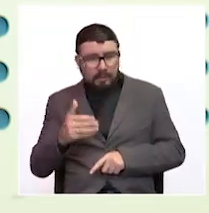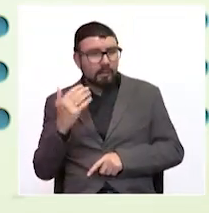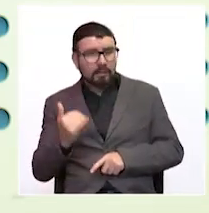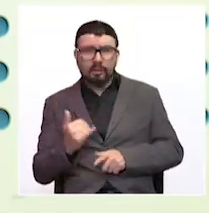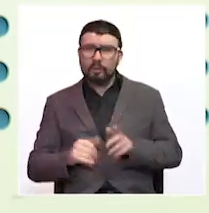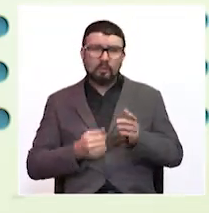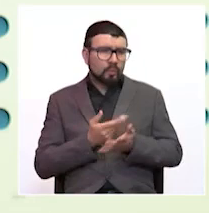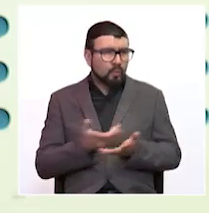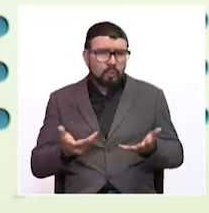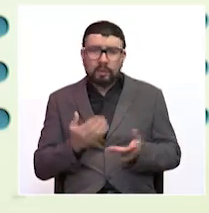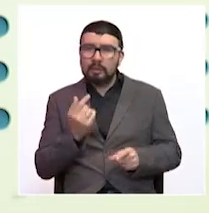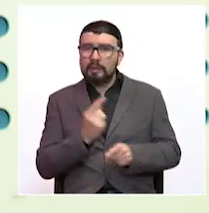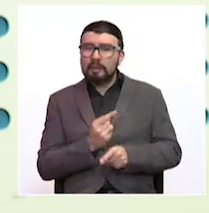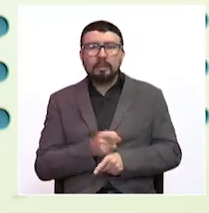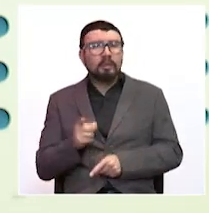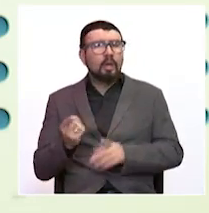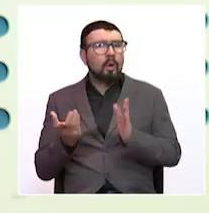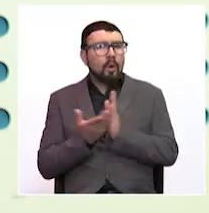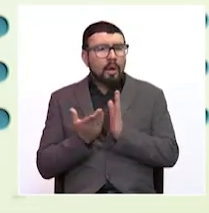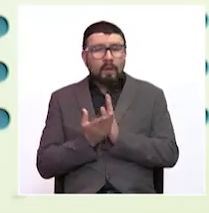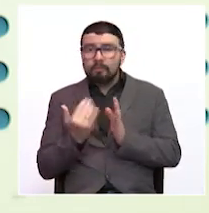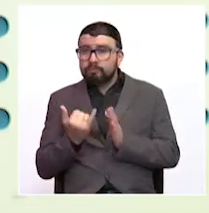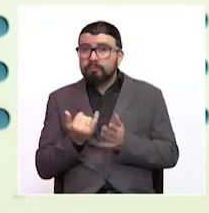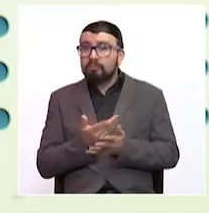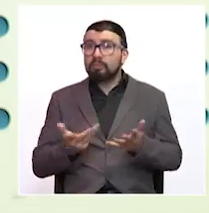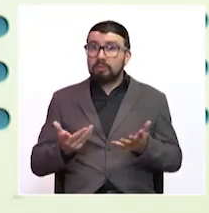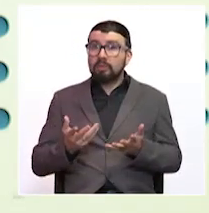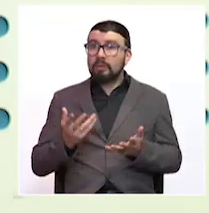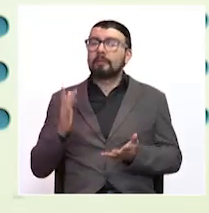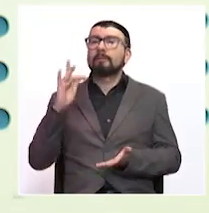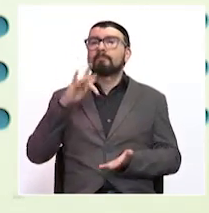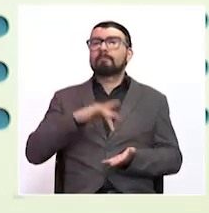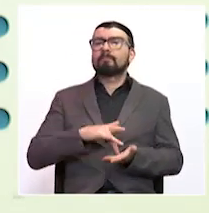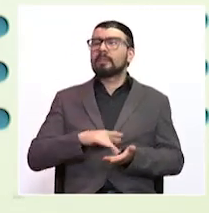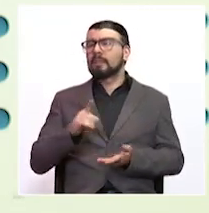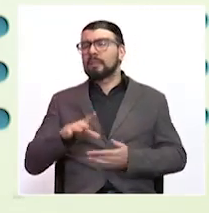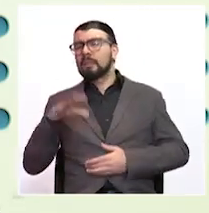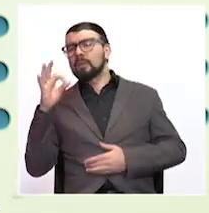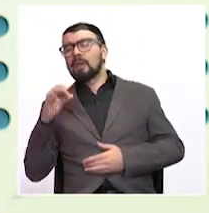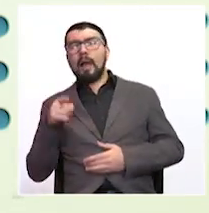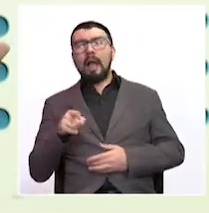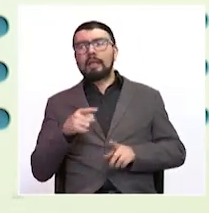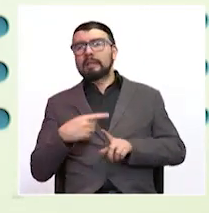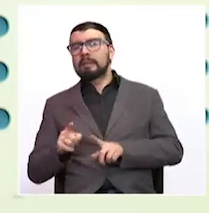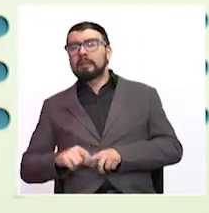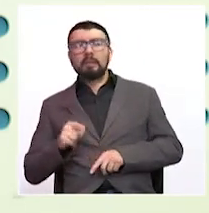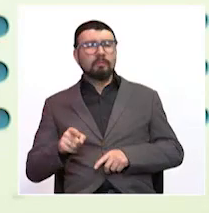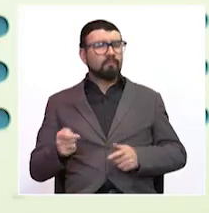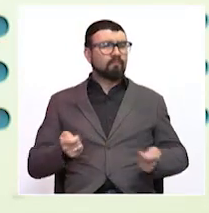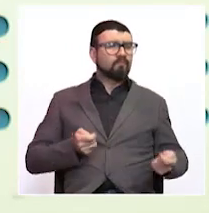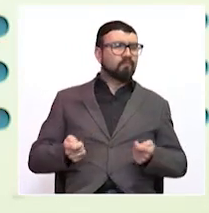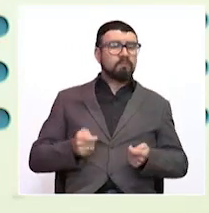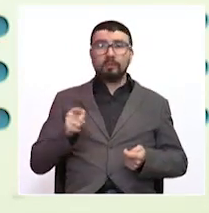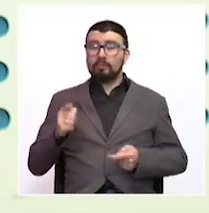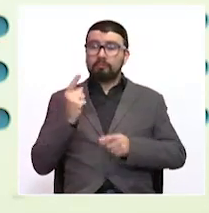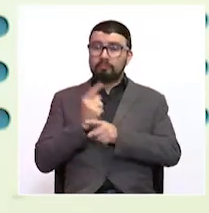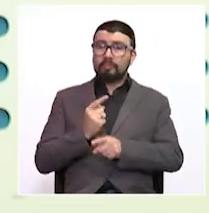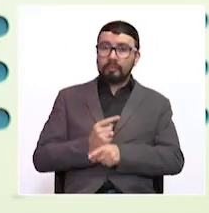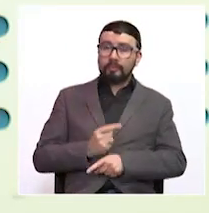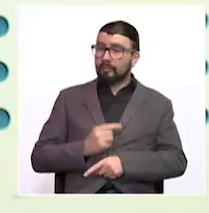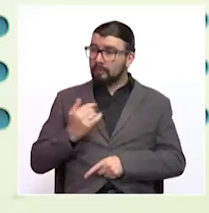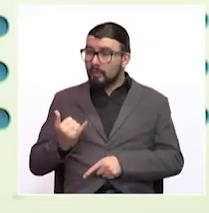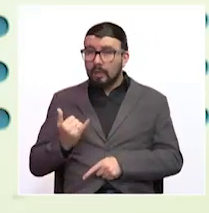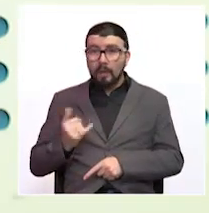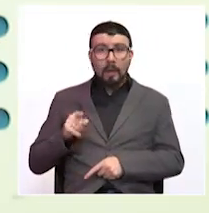y de su educación que nos lleva a elegir determinadas profesiones de las cuales no hacen un uso